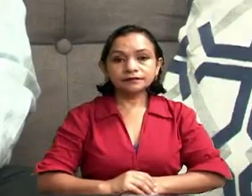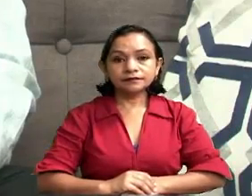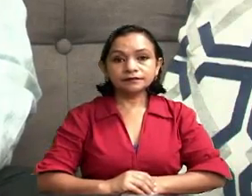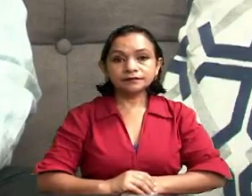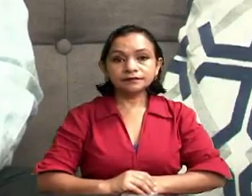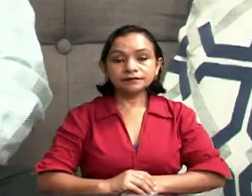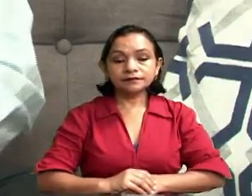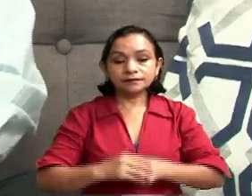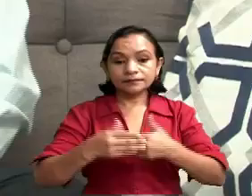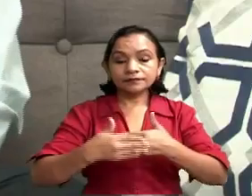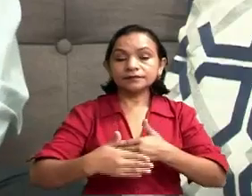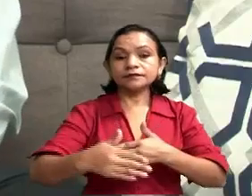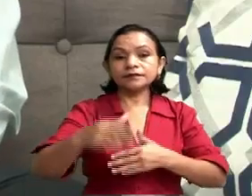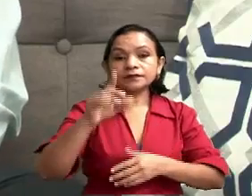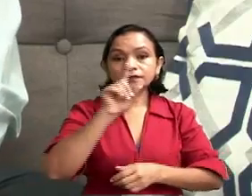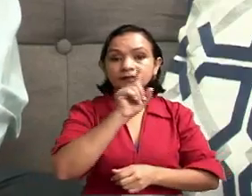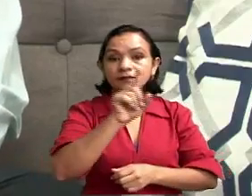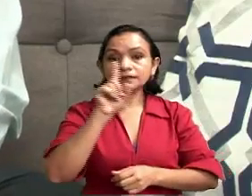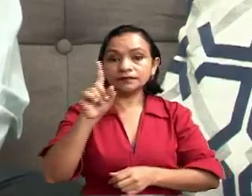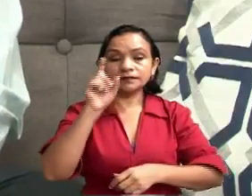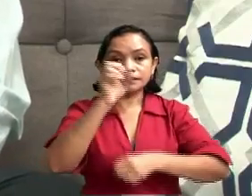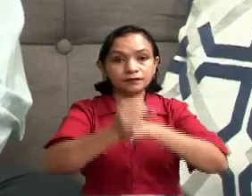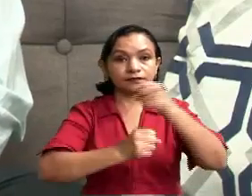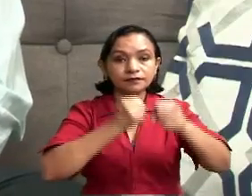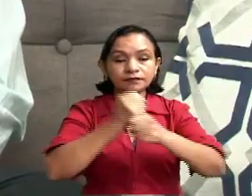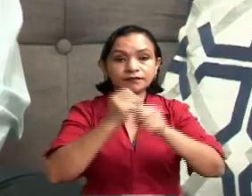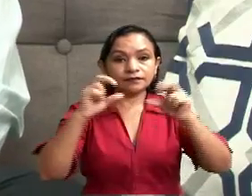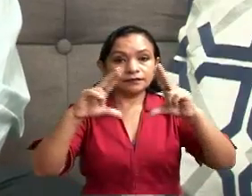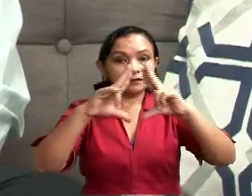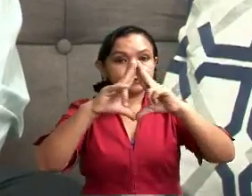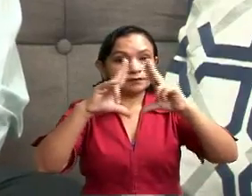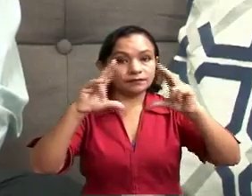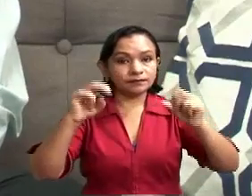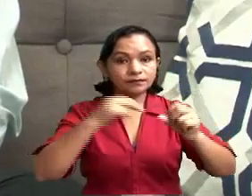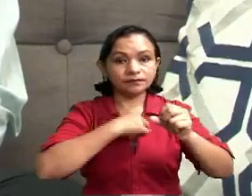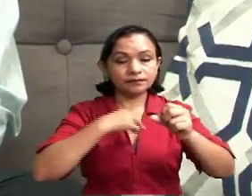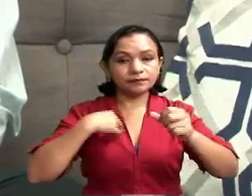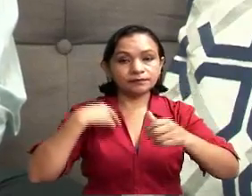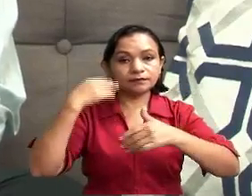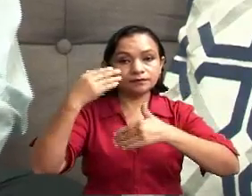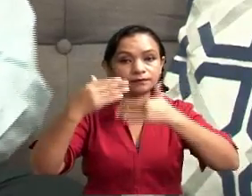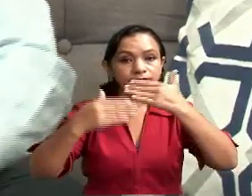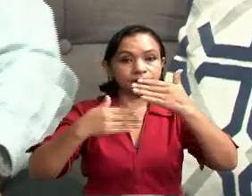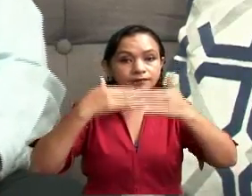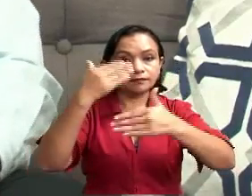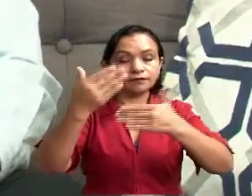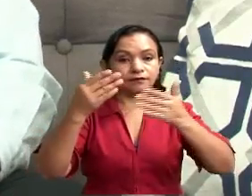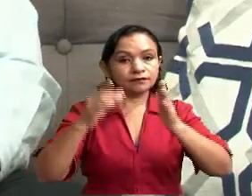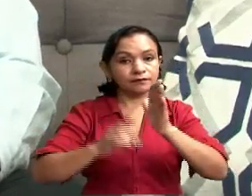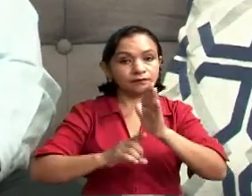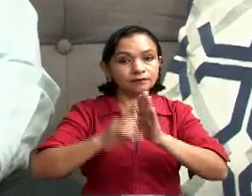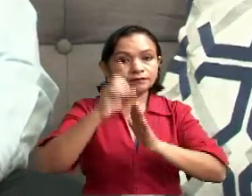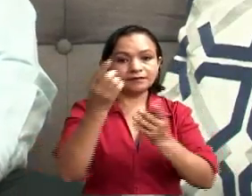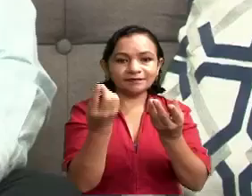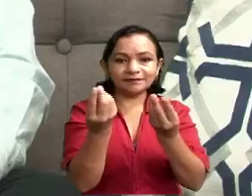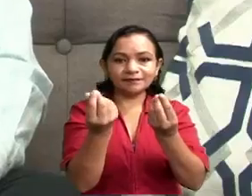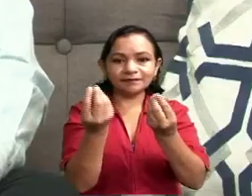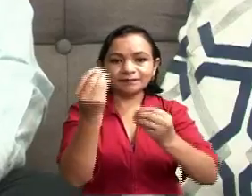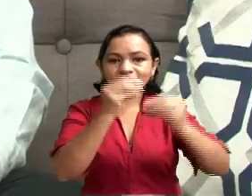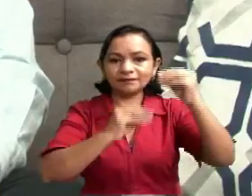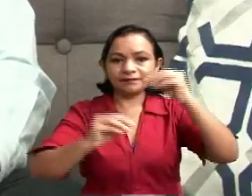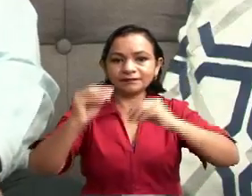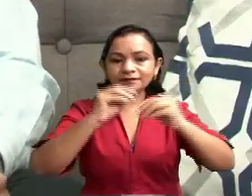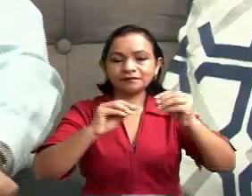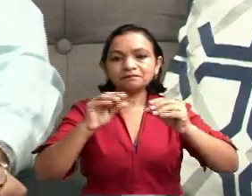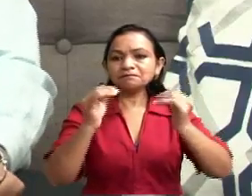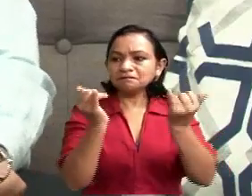En los últimos 11 años, Nicaragua había venido logrando un crecimiento económico promedio